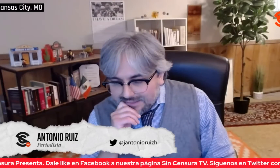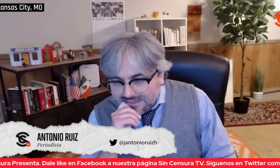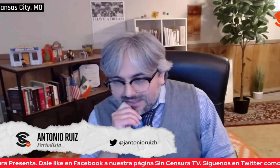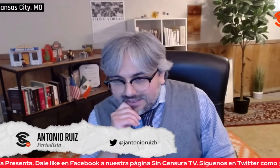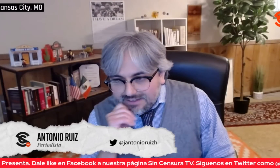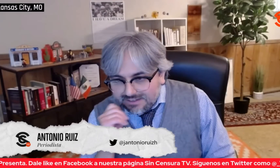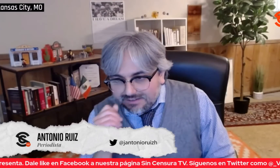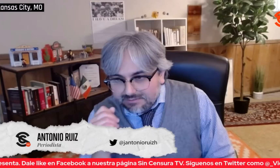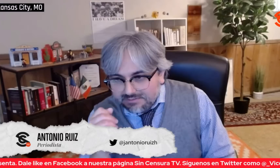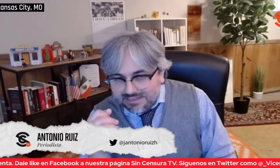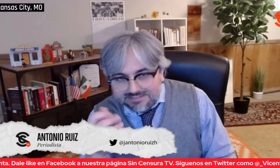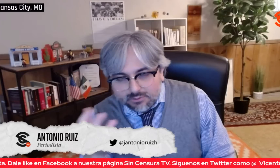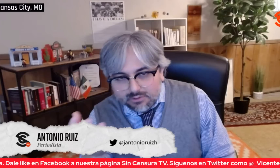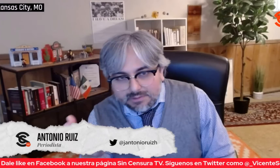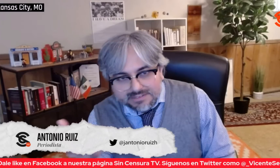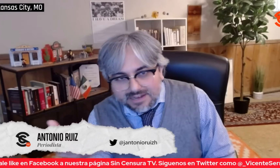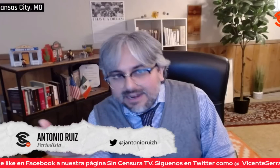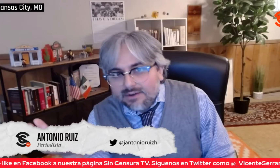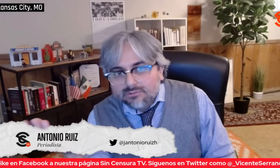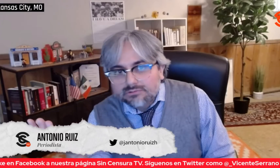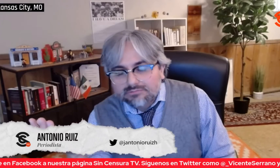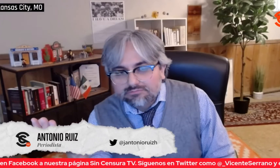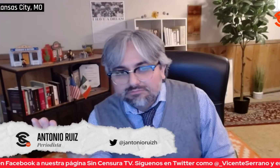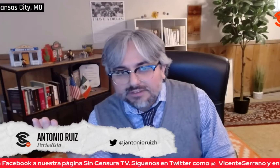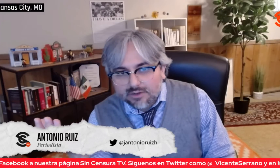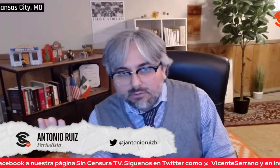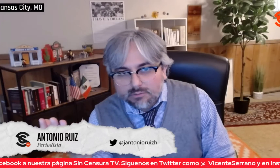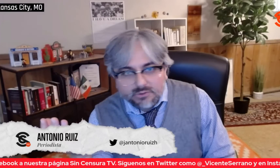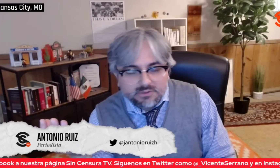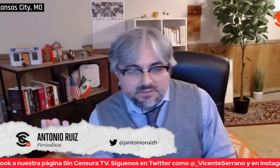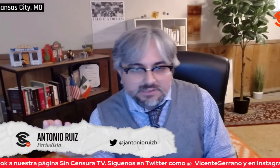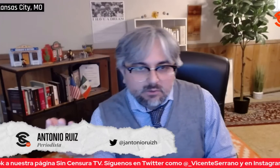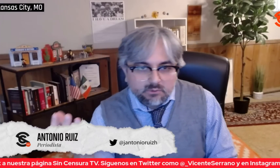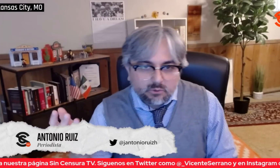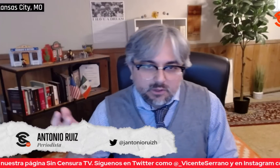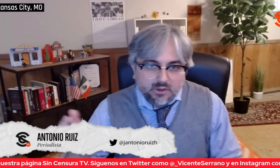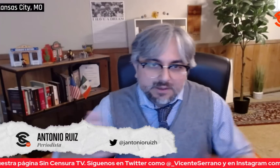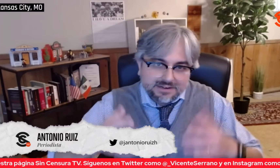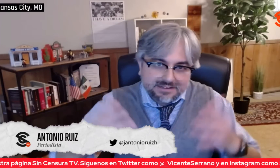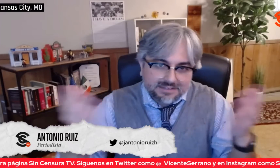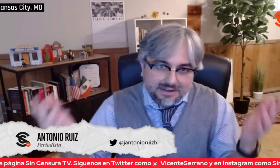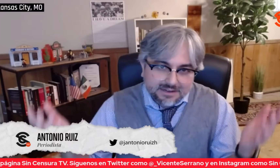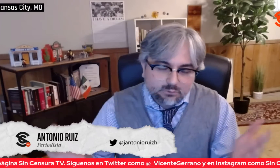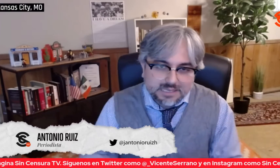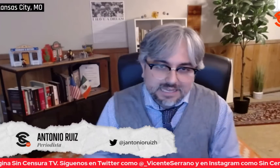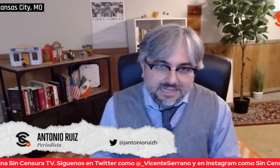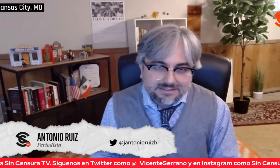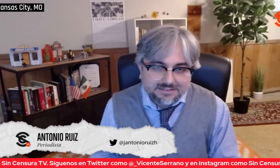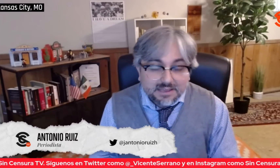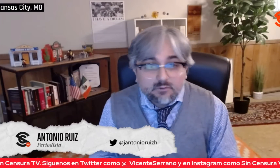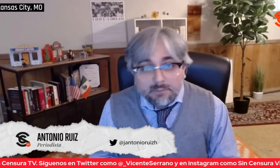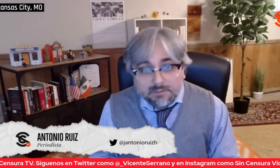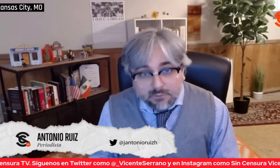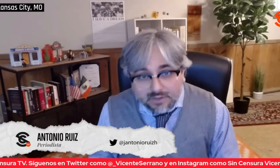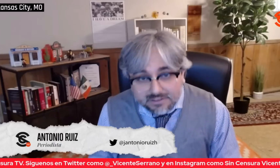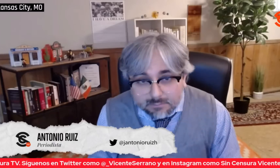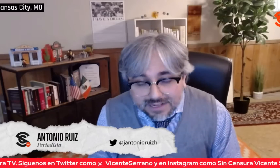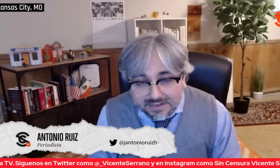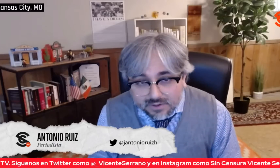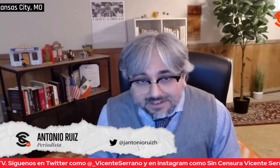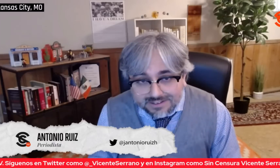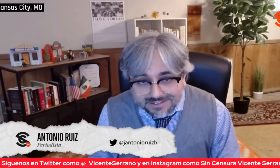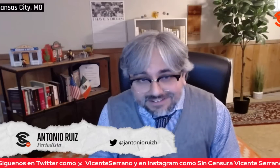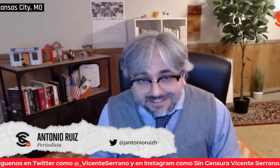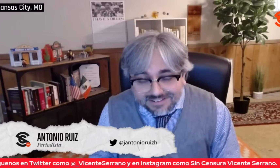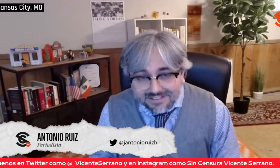verdad, esto iba a salir a la luz. En algún momento el presidente López Obrador iba a regresar a sus mañaneras, y fue más pronto que